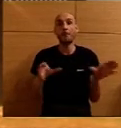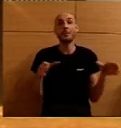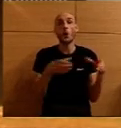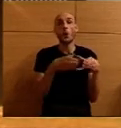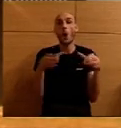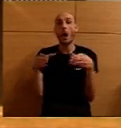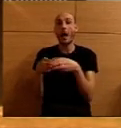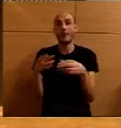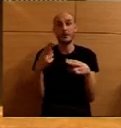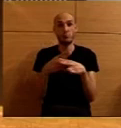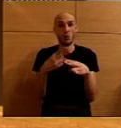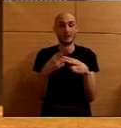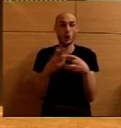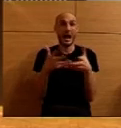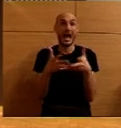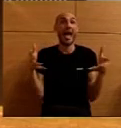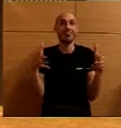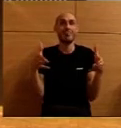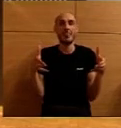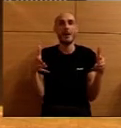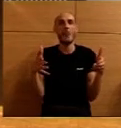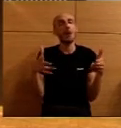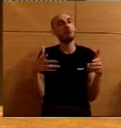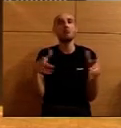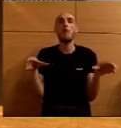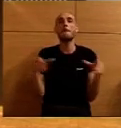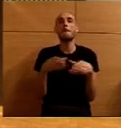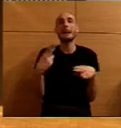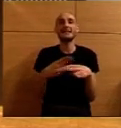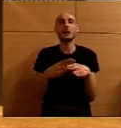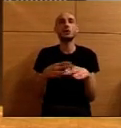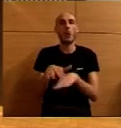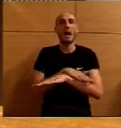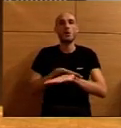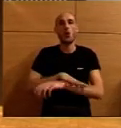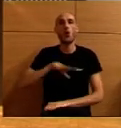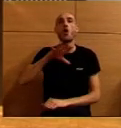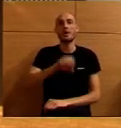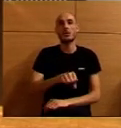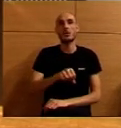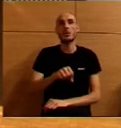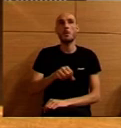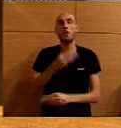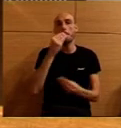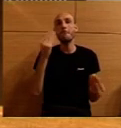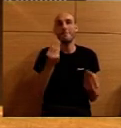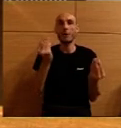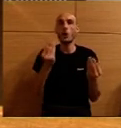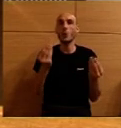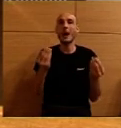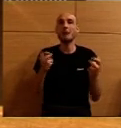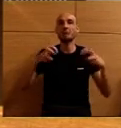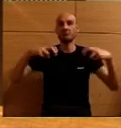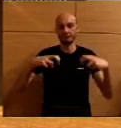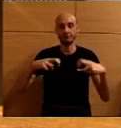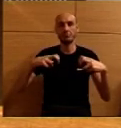o los partidos que pretenden gobernar España deberían de sentarse en la misma mesa a negociar políticas tan importantes